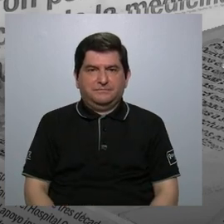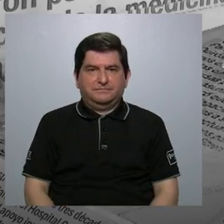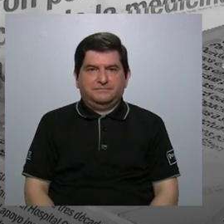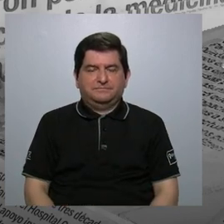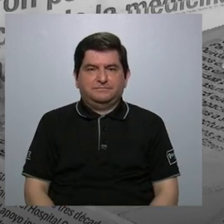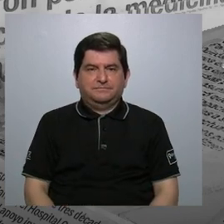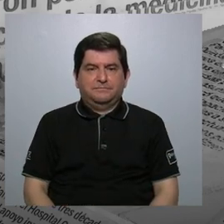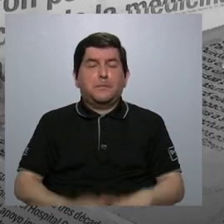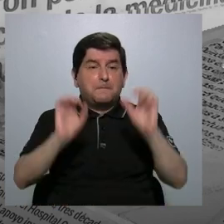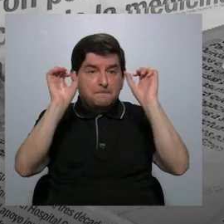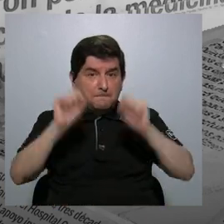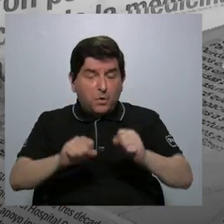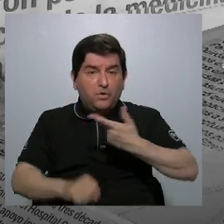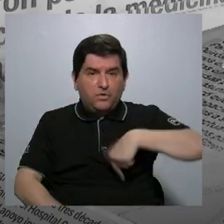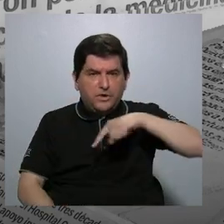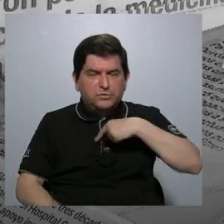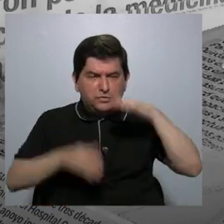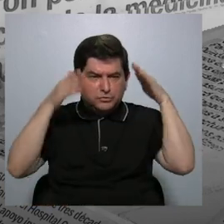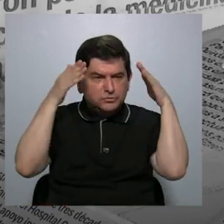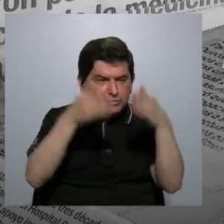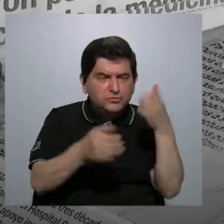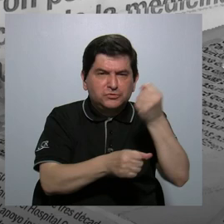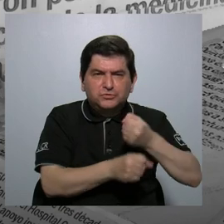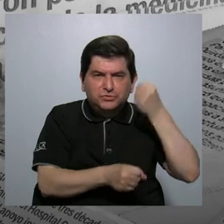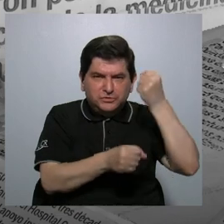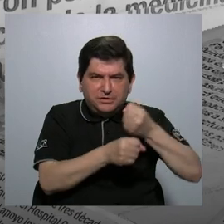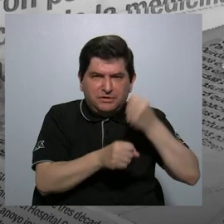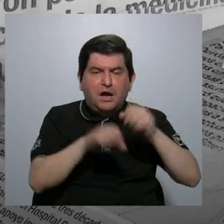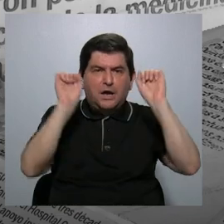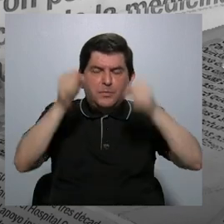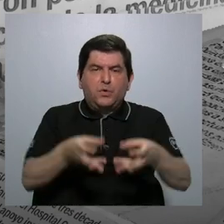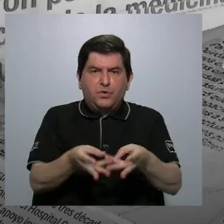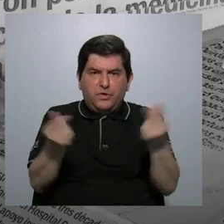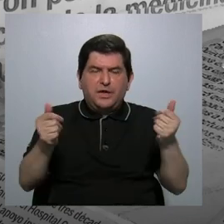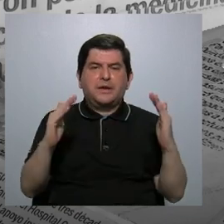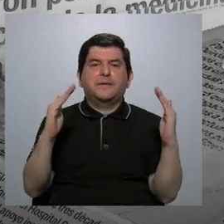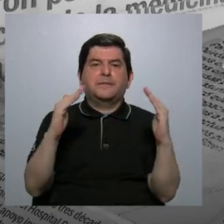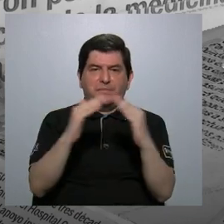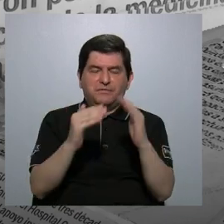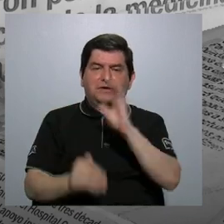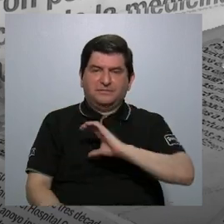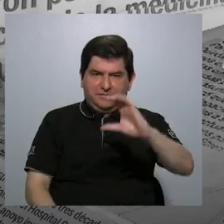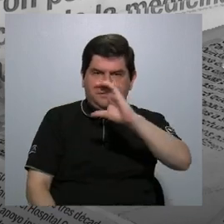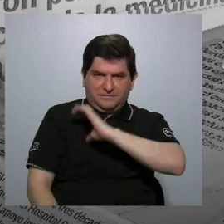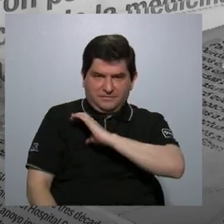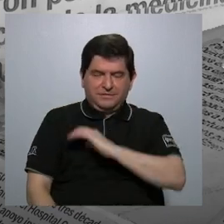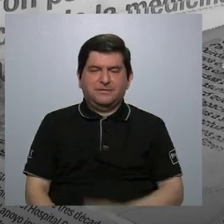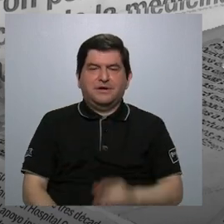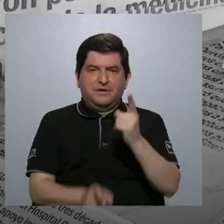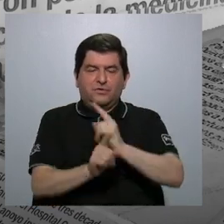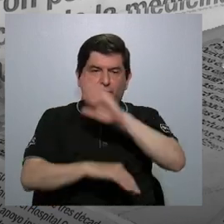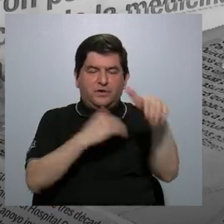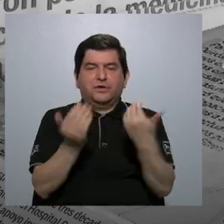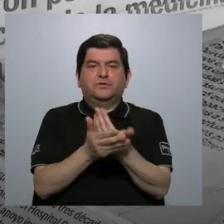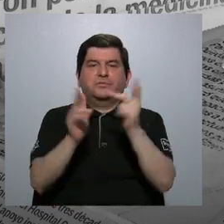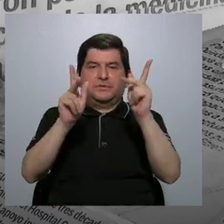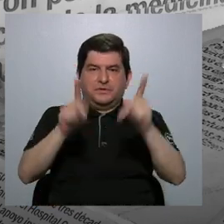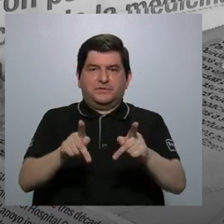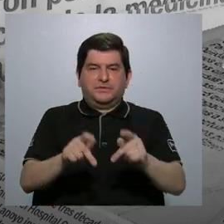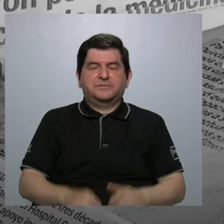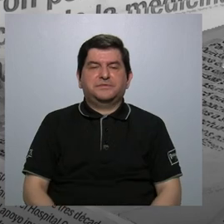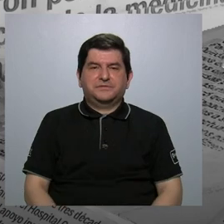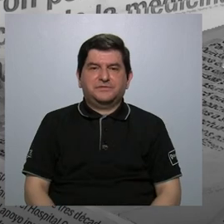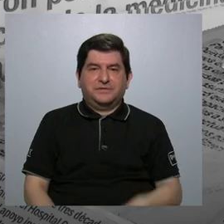tenemos, y que podríamos entonces enfocarnos en trabajar para generar vivienda de calidad y adecuada para todos